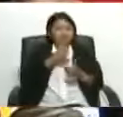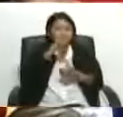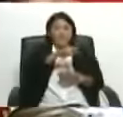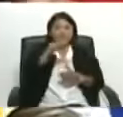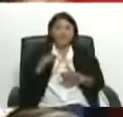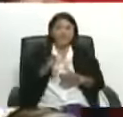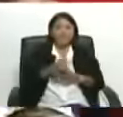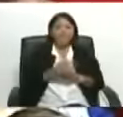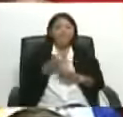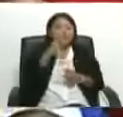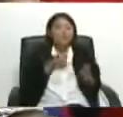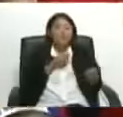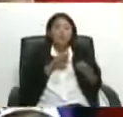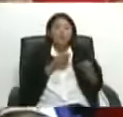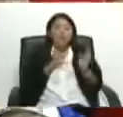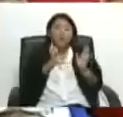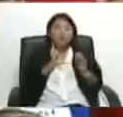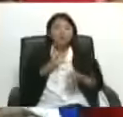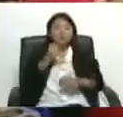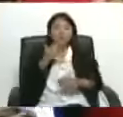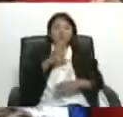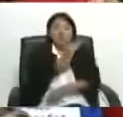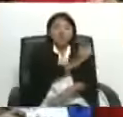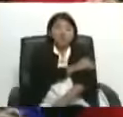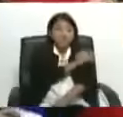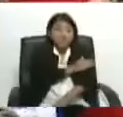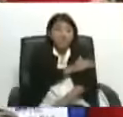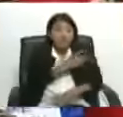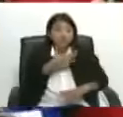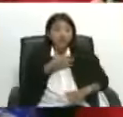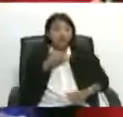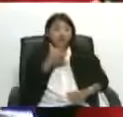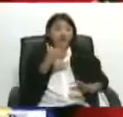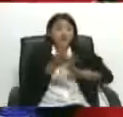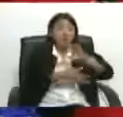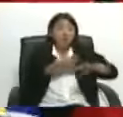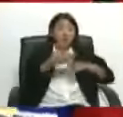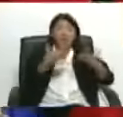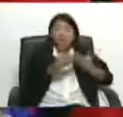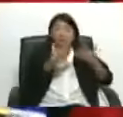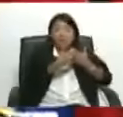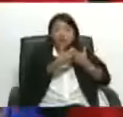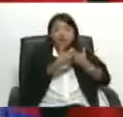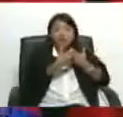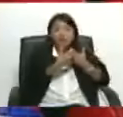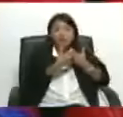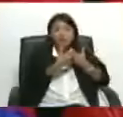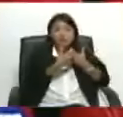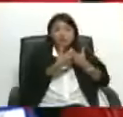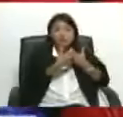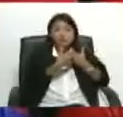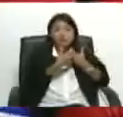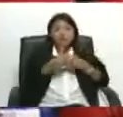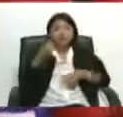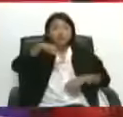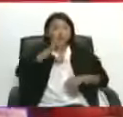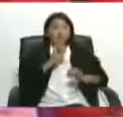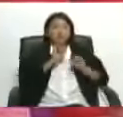salga del carril. Si la oposición se come la luz, los tenemos que hacer que se atraganten.